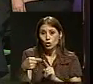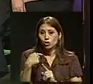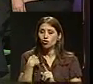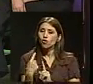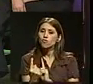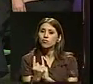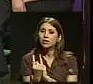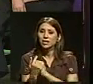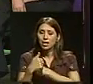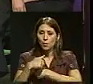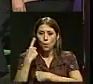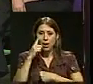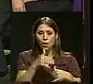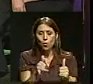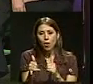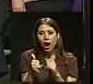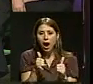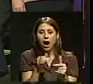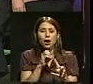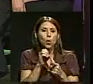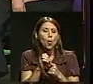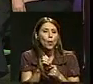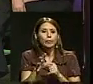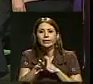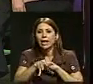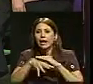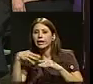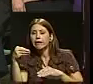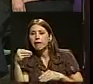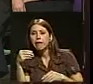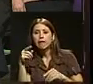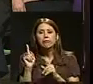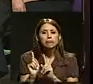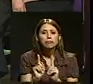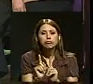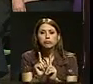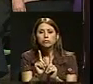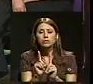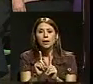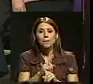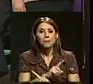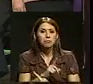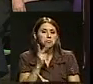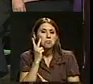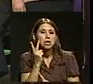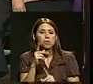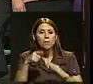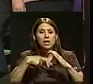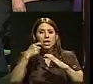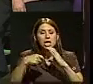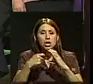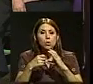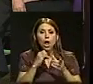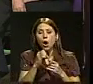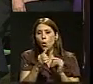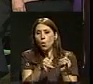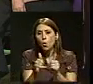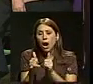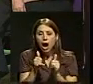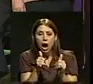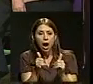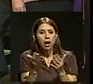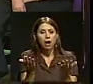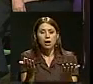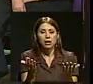jugar, o ya sea para salir, dar una vuelta, ver una película, jugar escondido. O